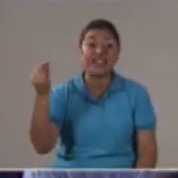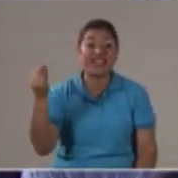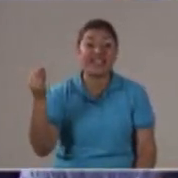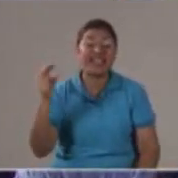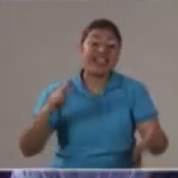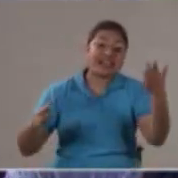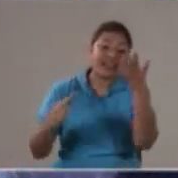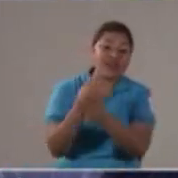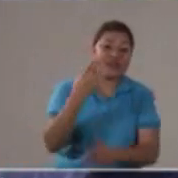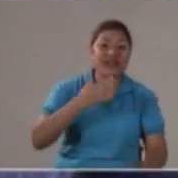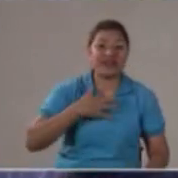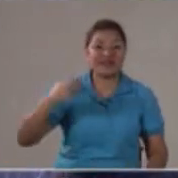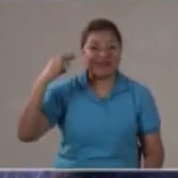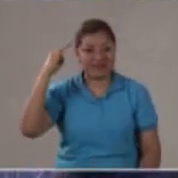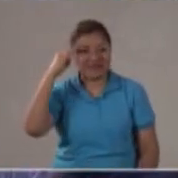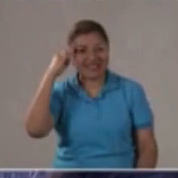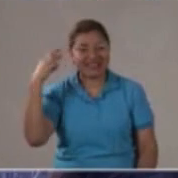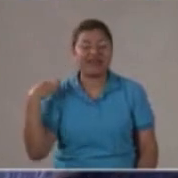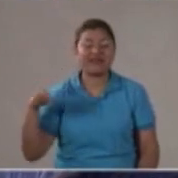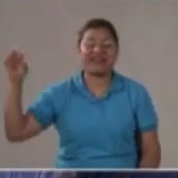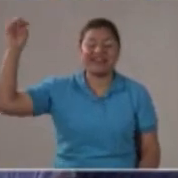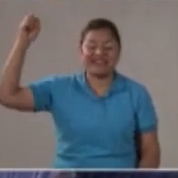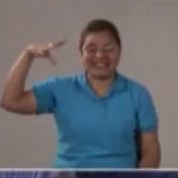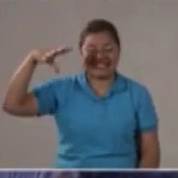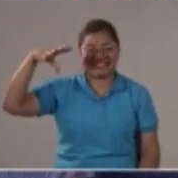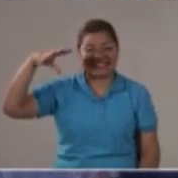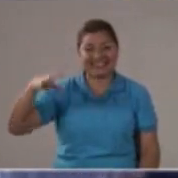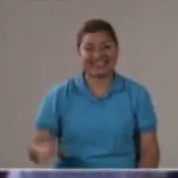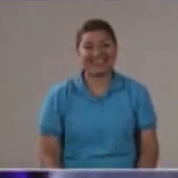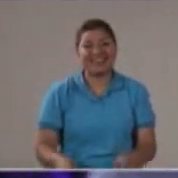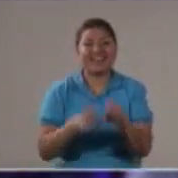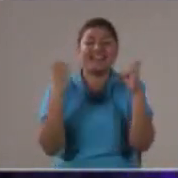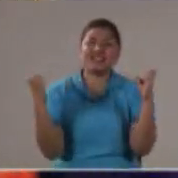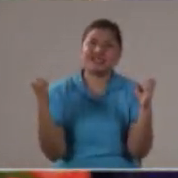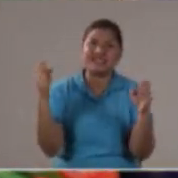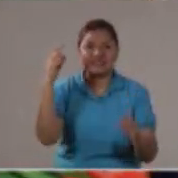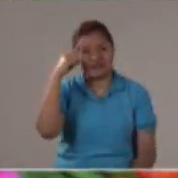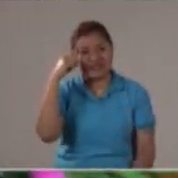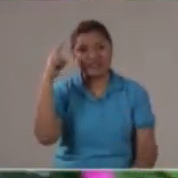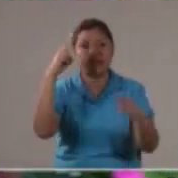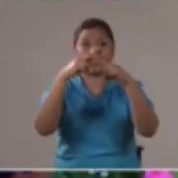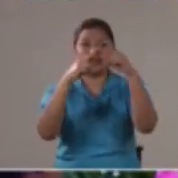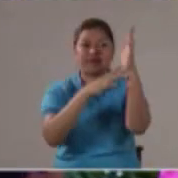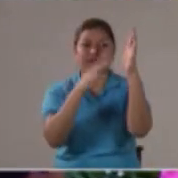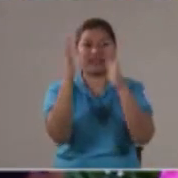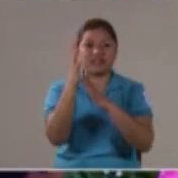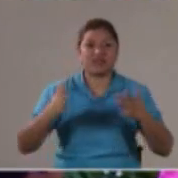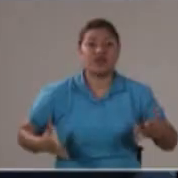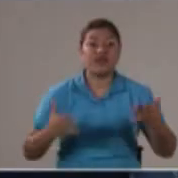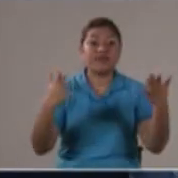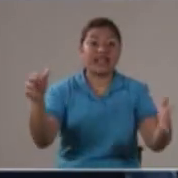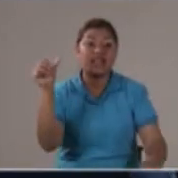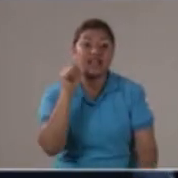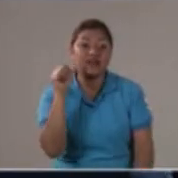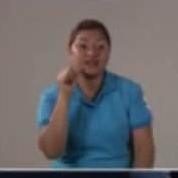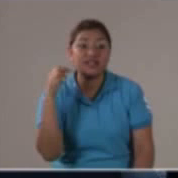mi mente para poder bendecir. Entonces ahora me toca a él. Padre, en el nombre de Jesús, dale la autoridad para que sojuzgue.